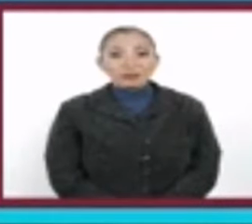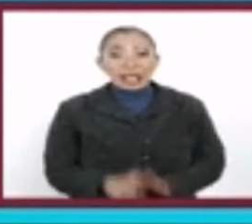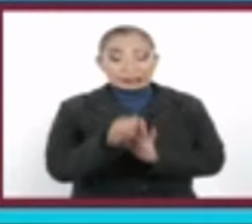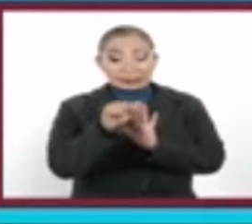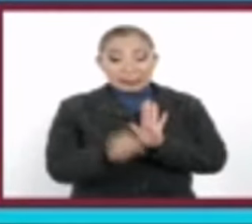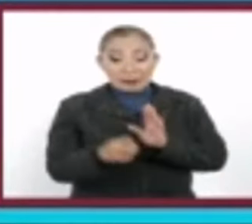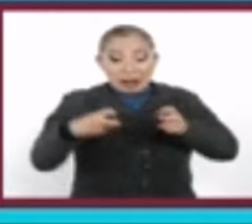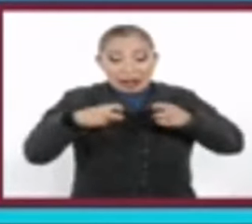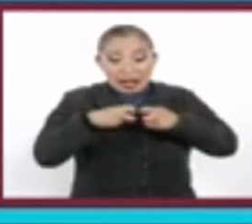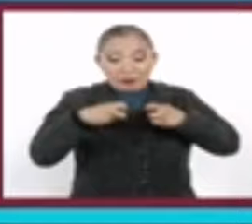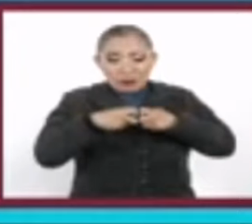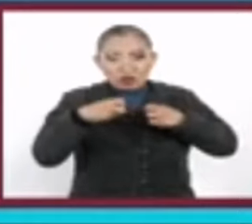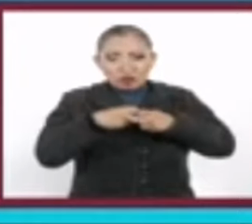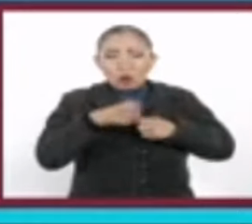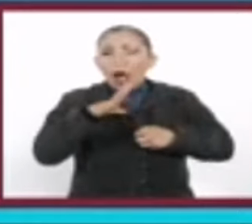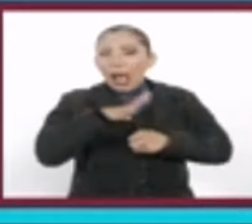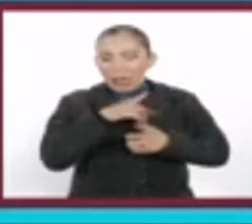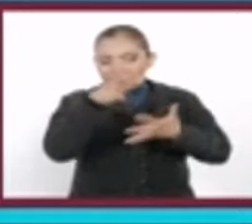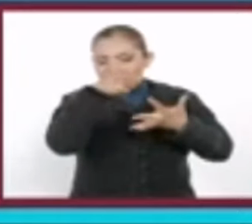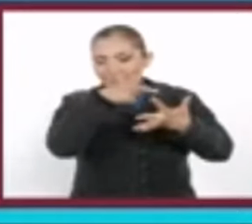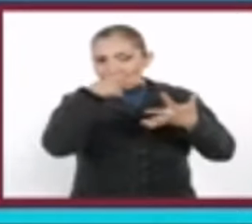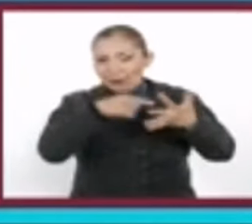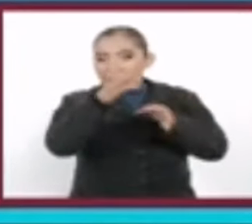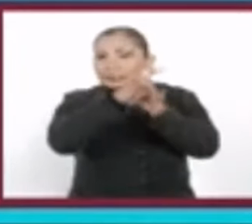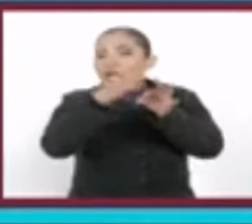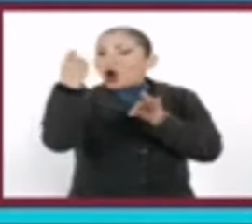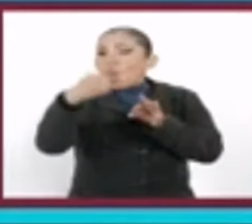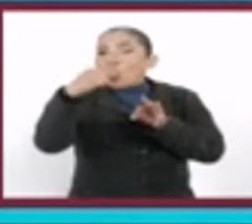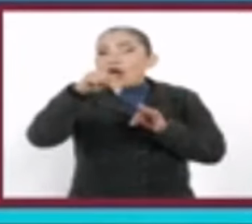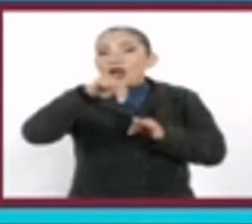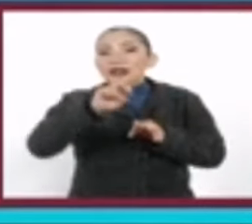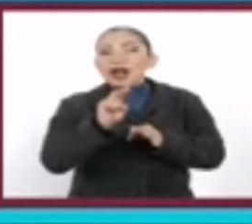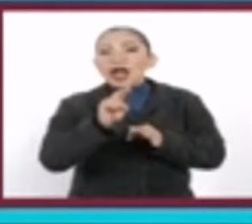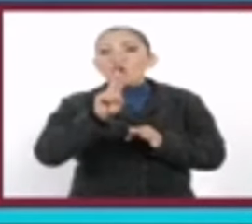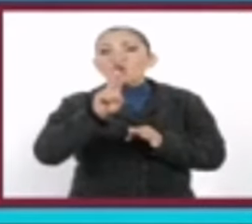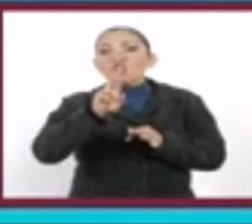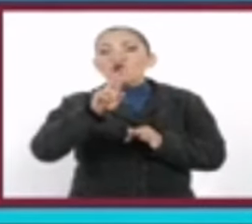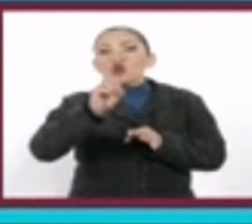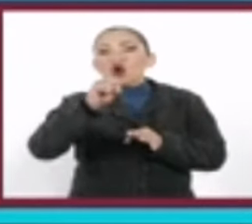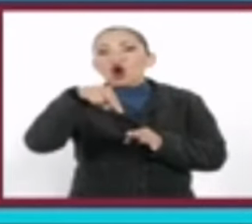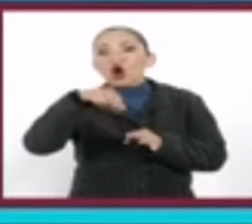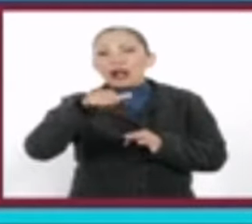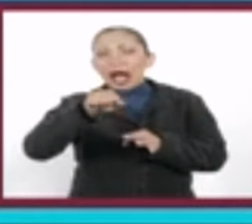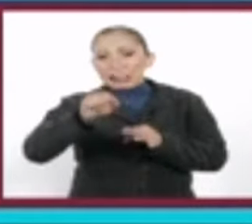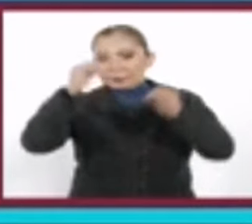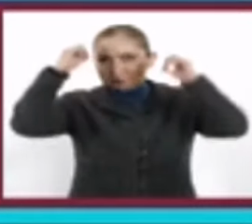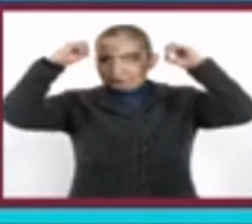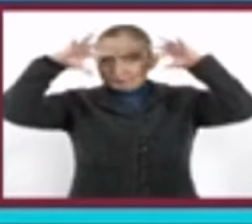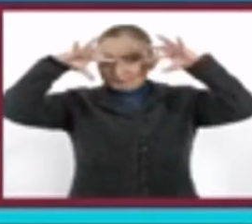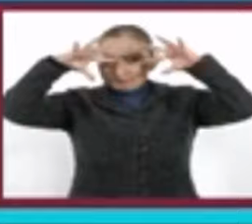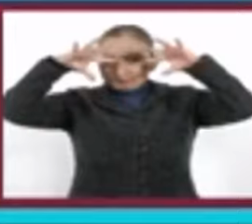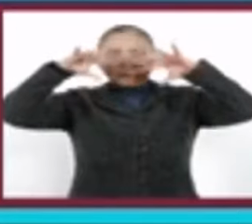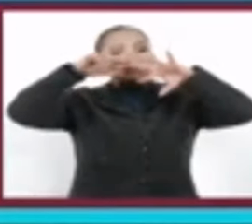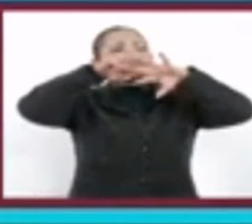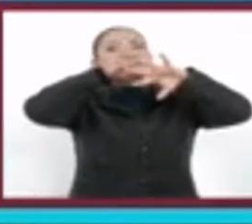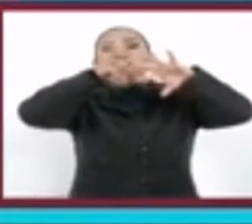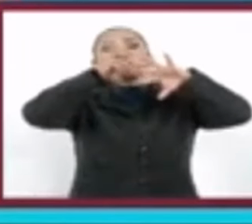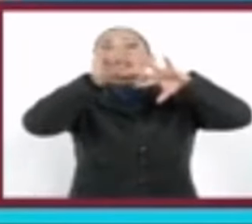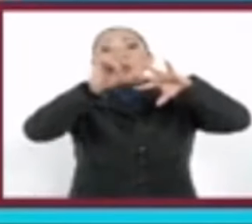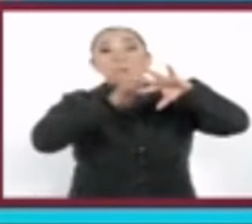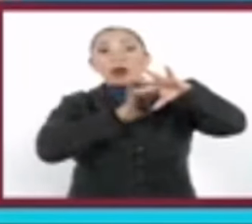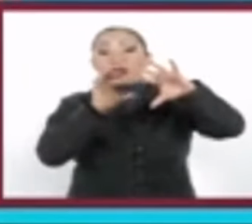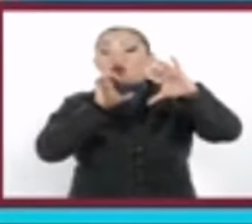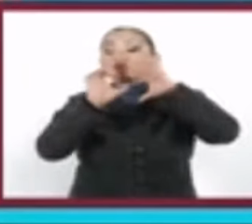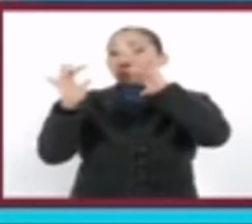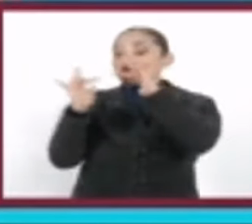El sistema nervioso está constituido por células llamadas neuronas. Las neuronas se caracterizan por su capacidad